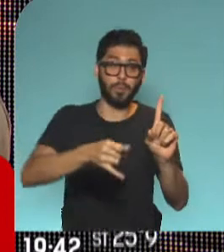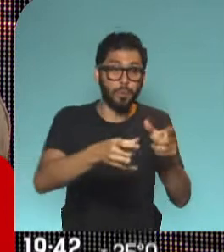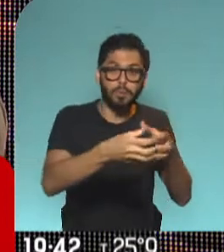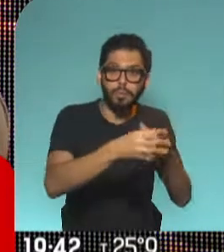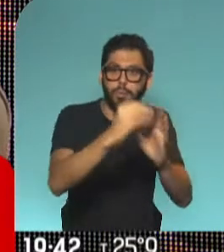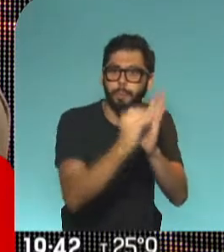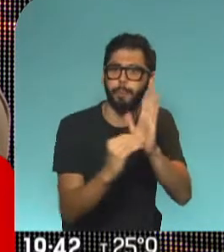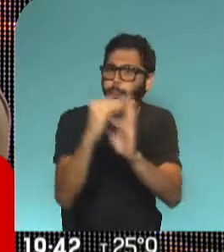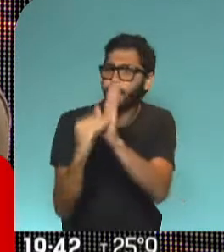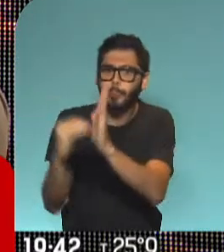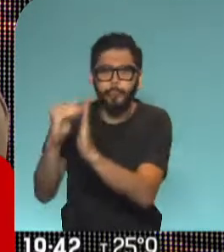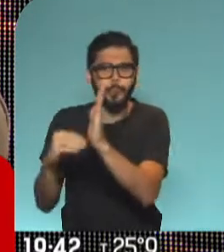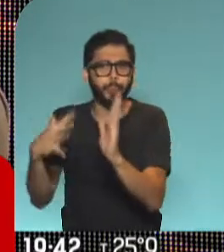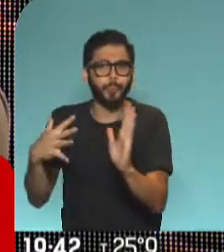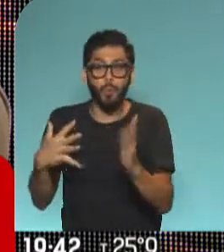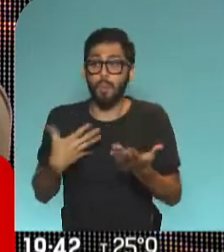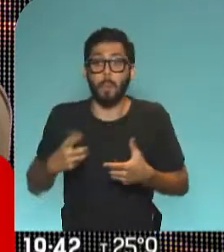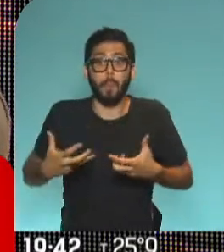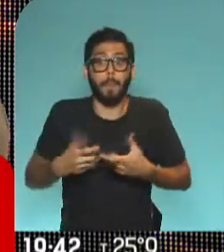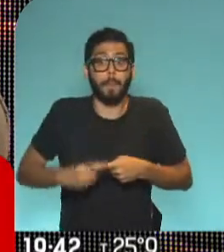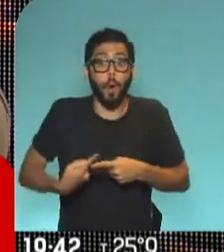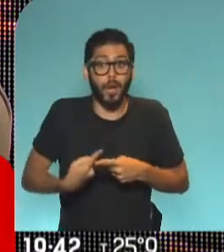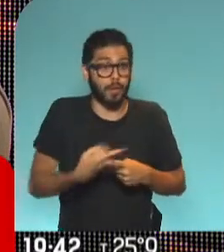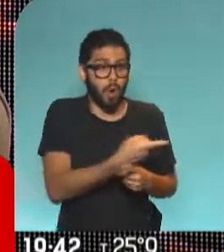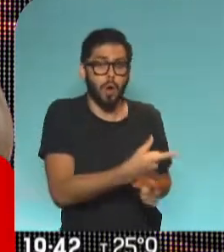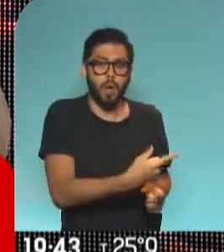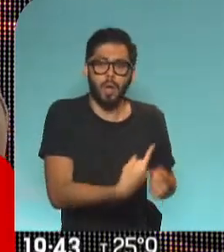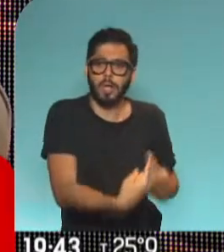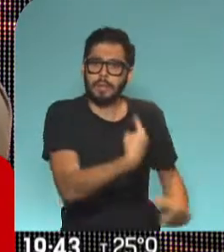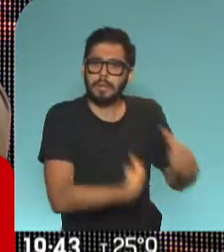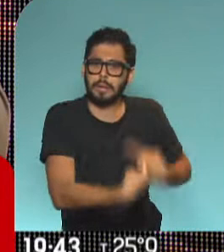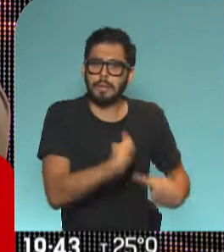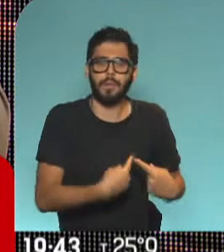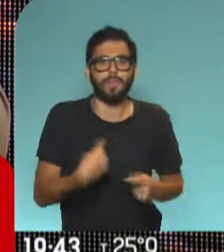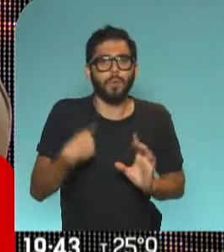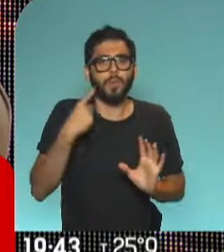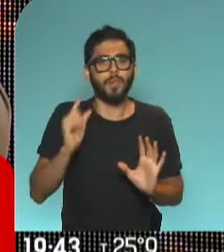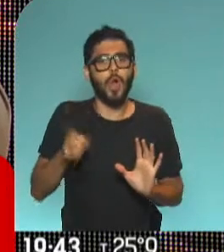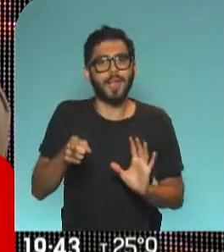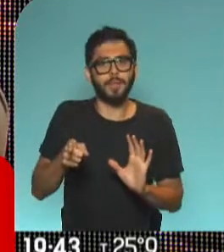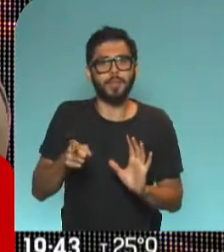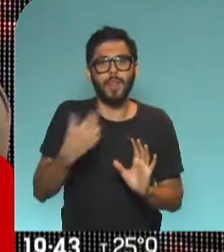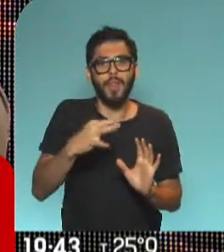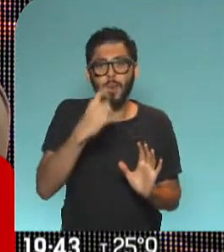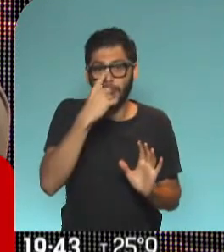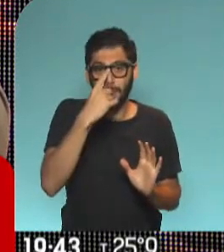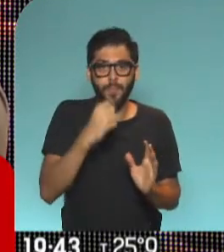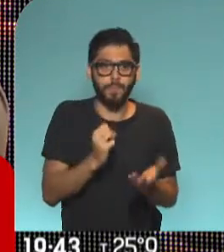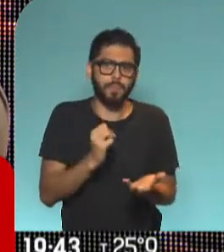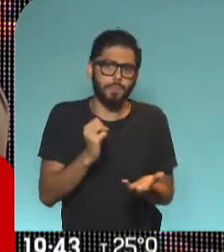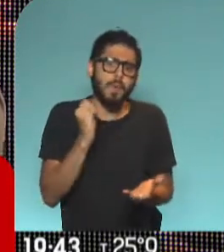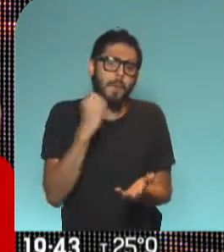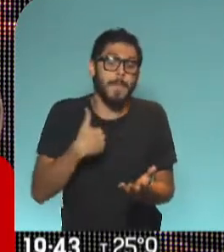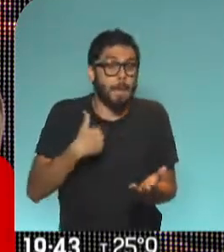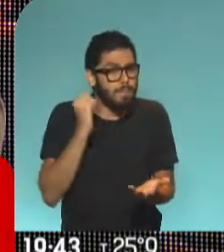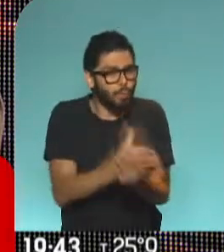político para contrarrestar esa tremenda, que eso sí debería, a mi modo de ver, ser punible por atentado a la salud. Lo que se ha